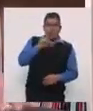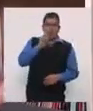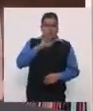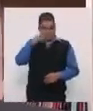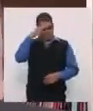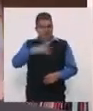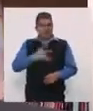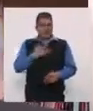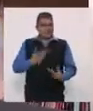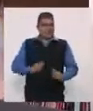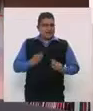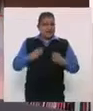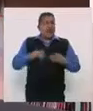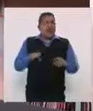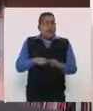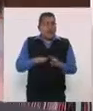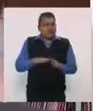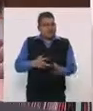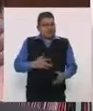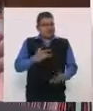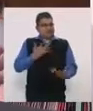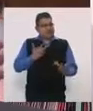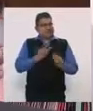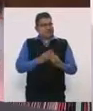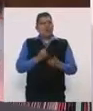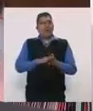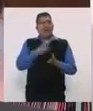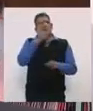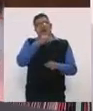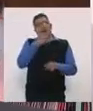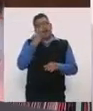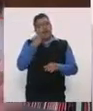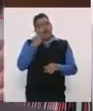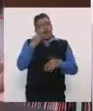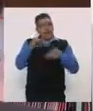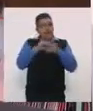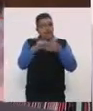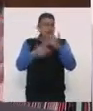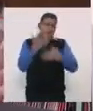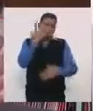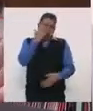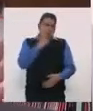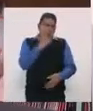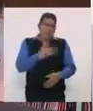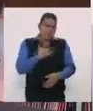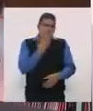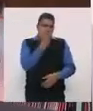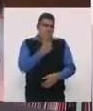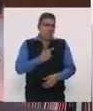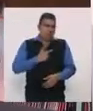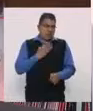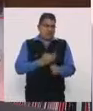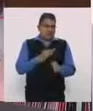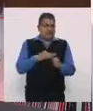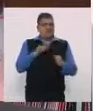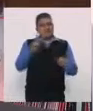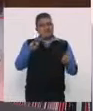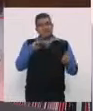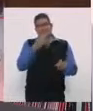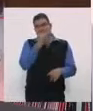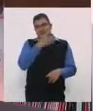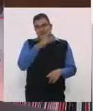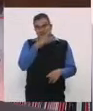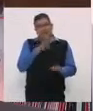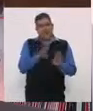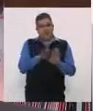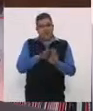cómo la vivimos, ¿no? Más allá de estas celebraciones que a mí me parecen muy lindas, a mí me gusta muchísimo esta temporada, pero vamos a